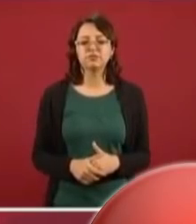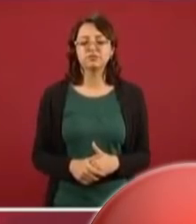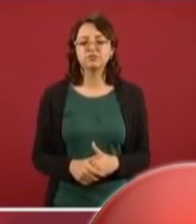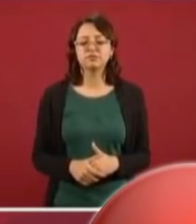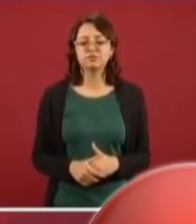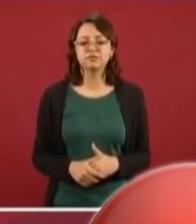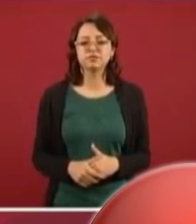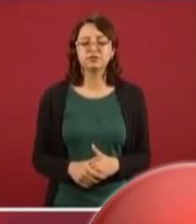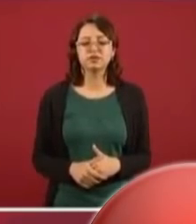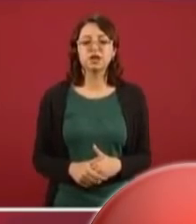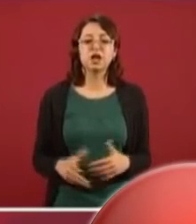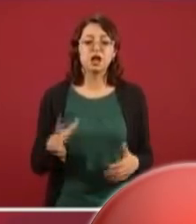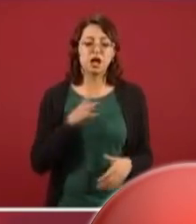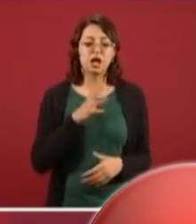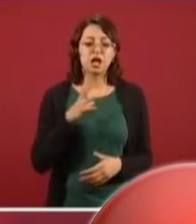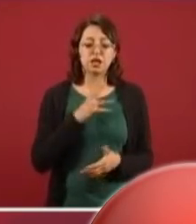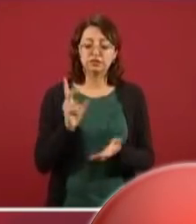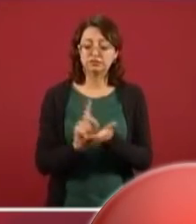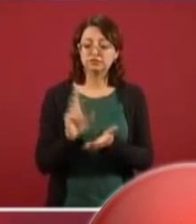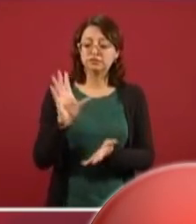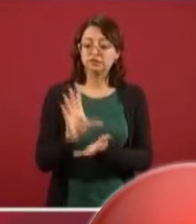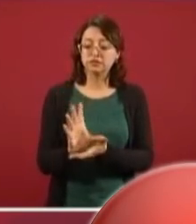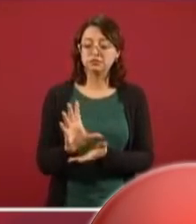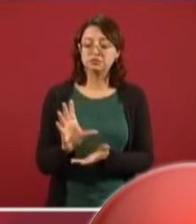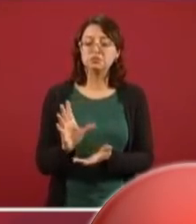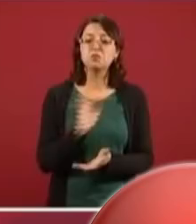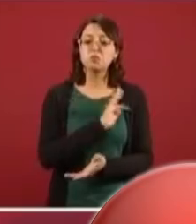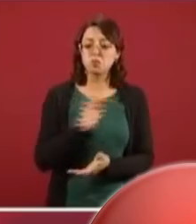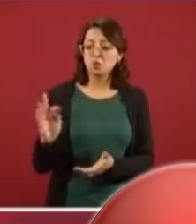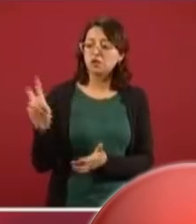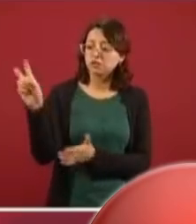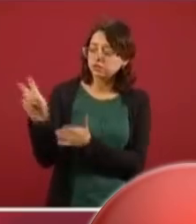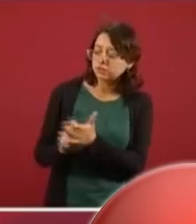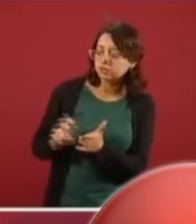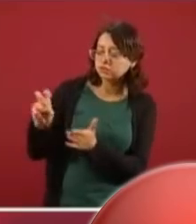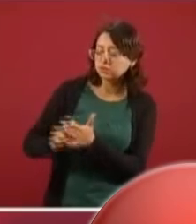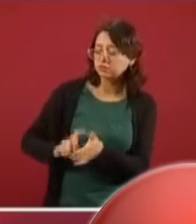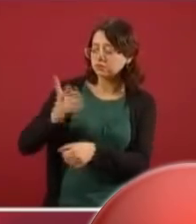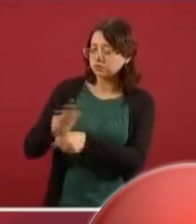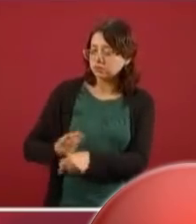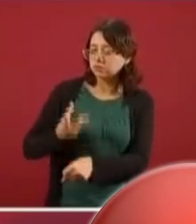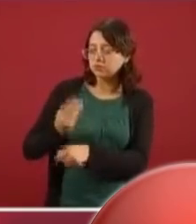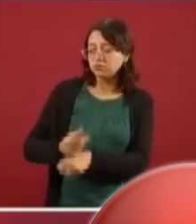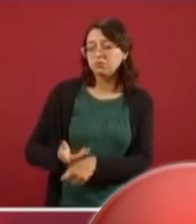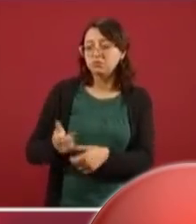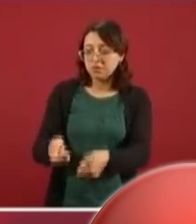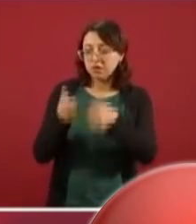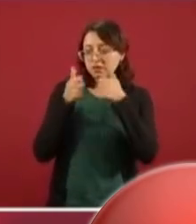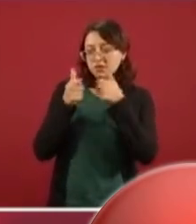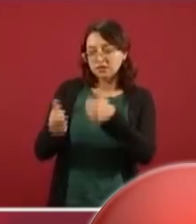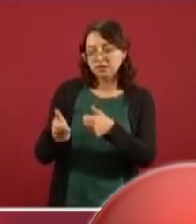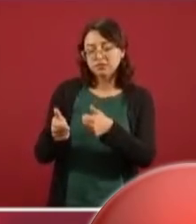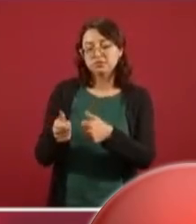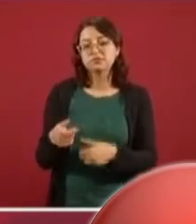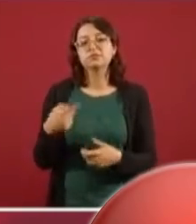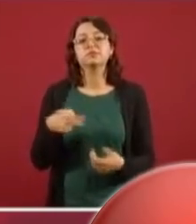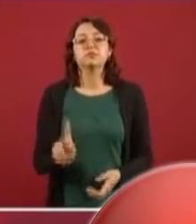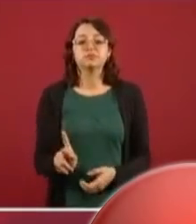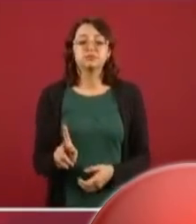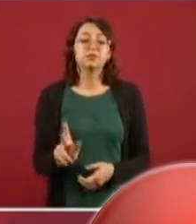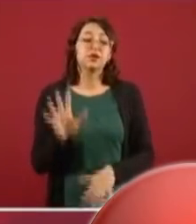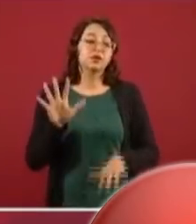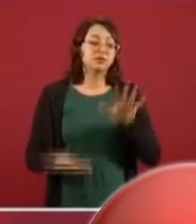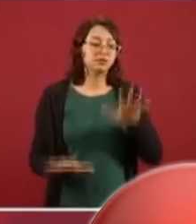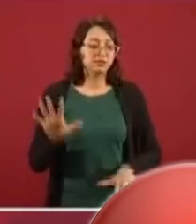discapacidades que se pueden corregir si se atienden, pero por la